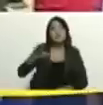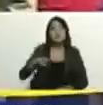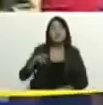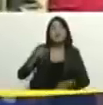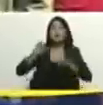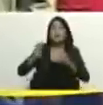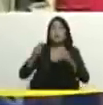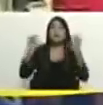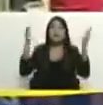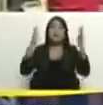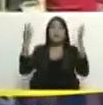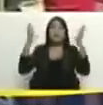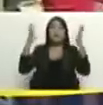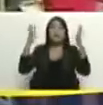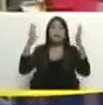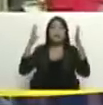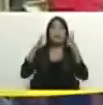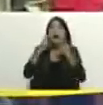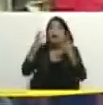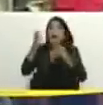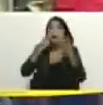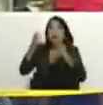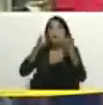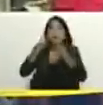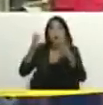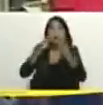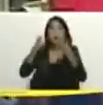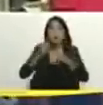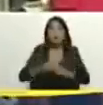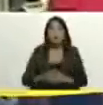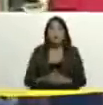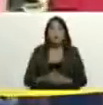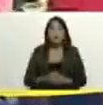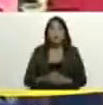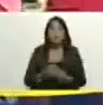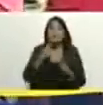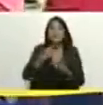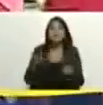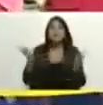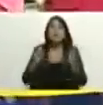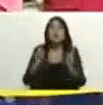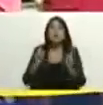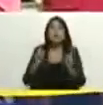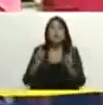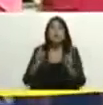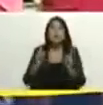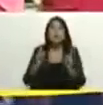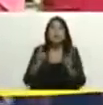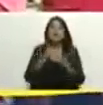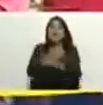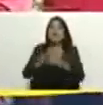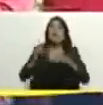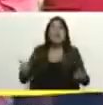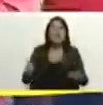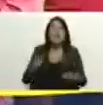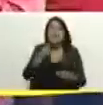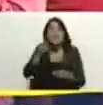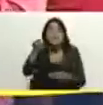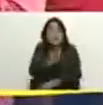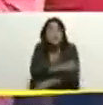al compás de sus gritos, coreaban la consigna: democracia,